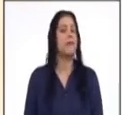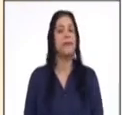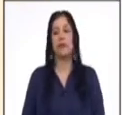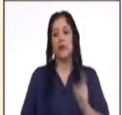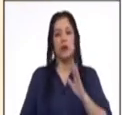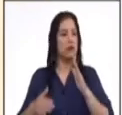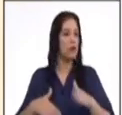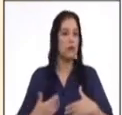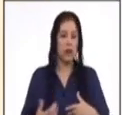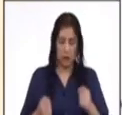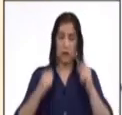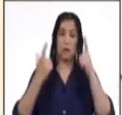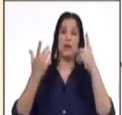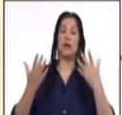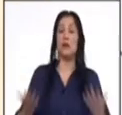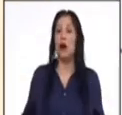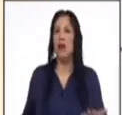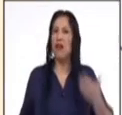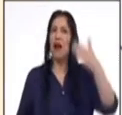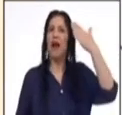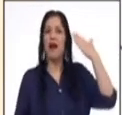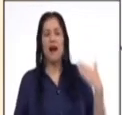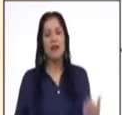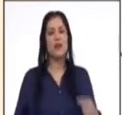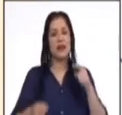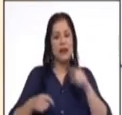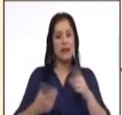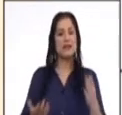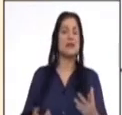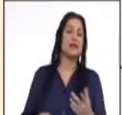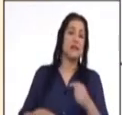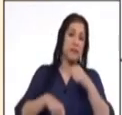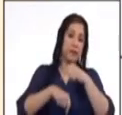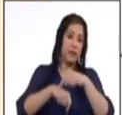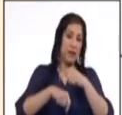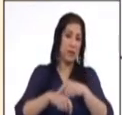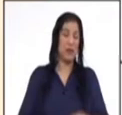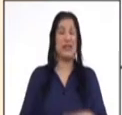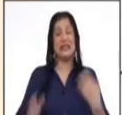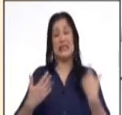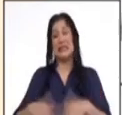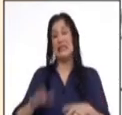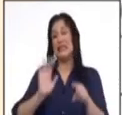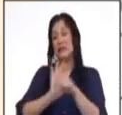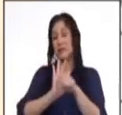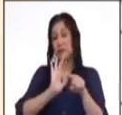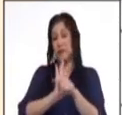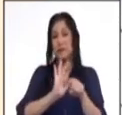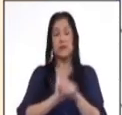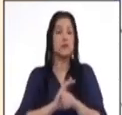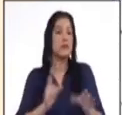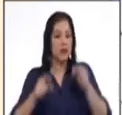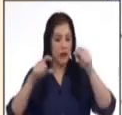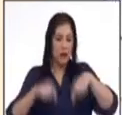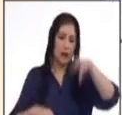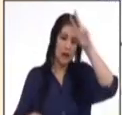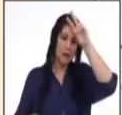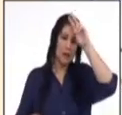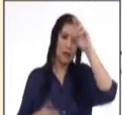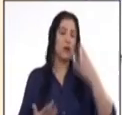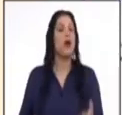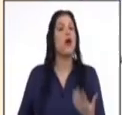no podría sorprender entonces que en estas circunstancias tan negativas se produjera en el país